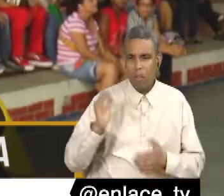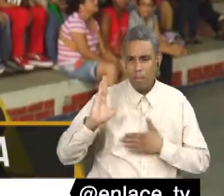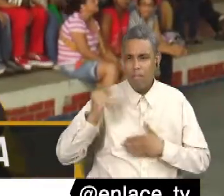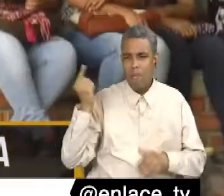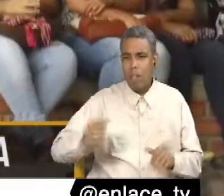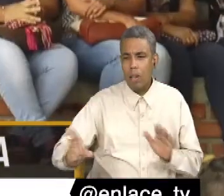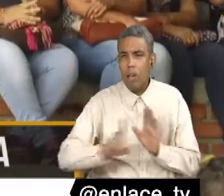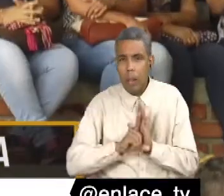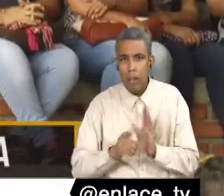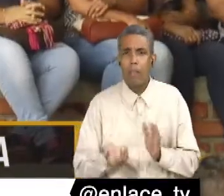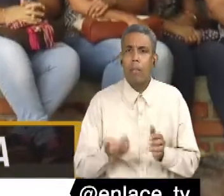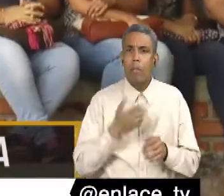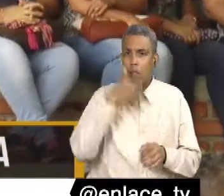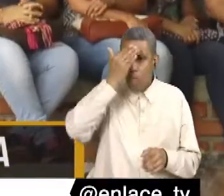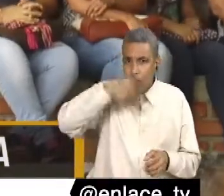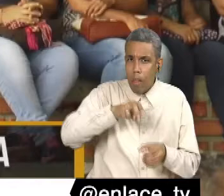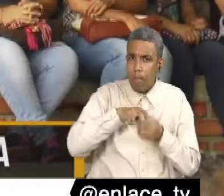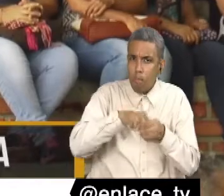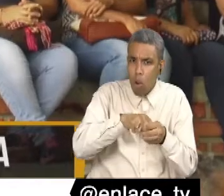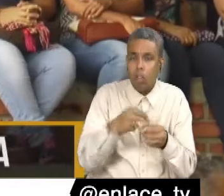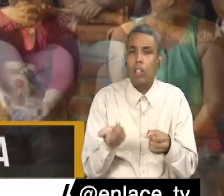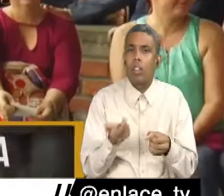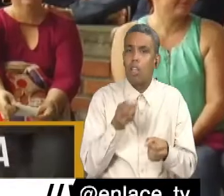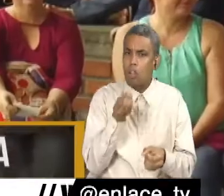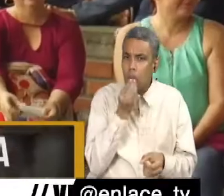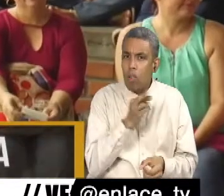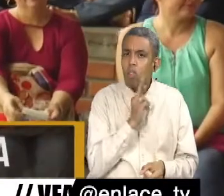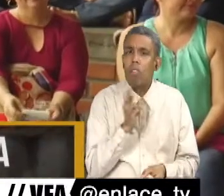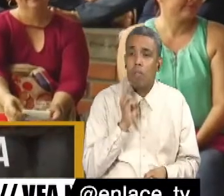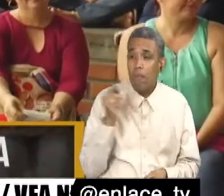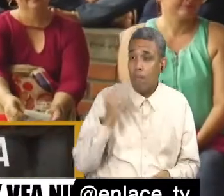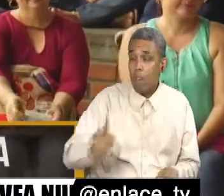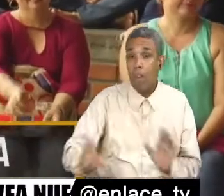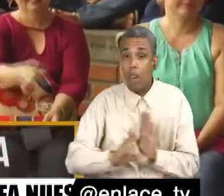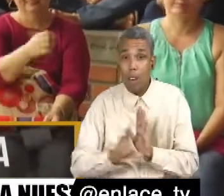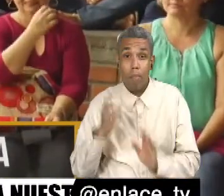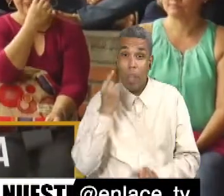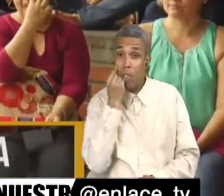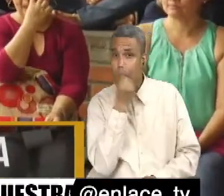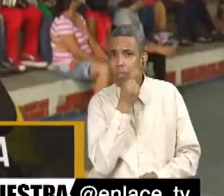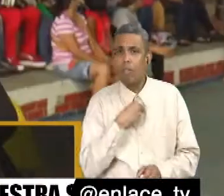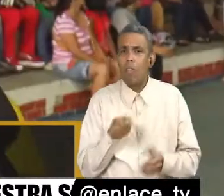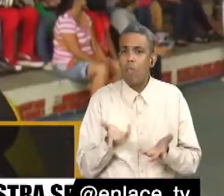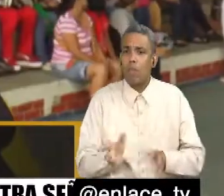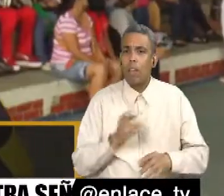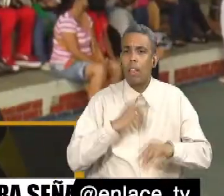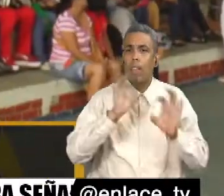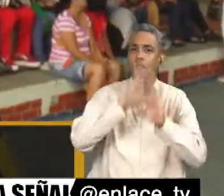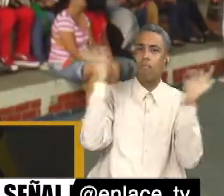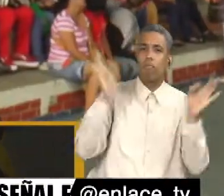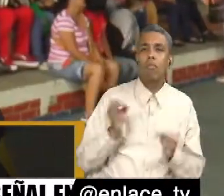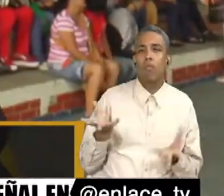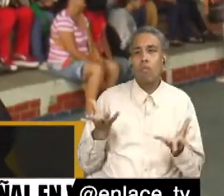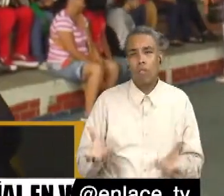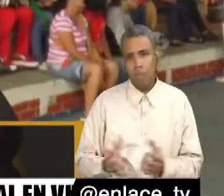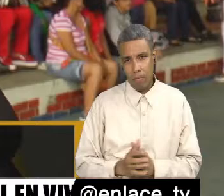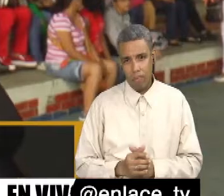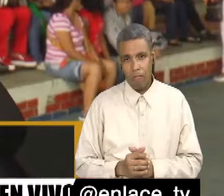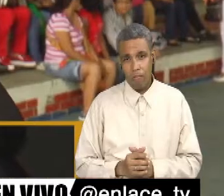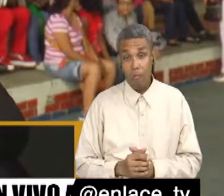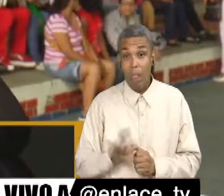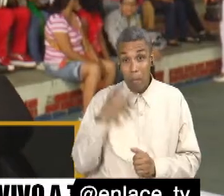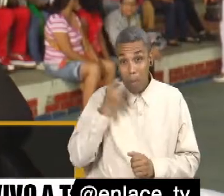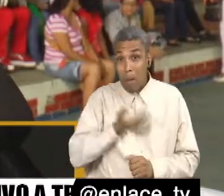educación digna. Los maestros esperan del gobierno nacional el cumplimiento de los acuerdos pactados con FECODE. Padres de familia, afortunadamente ellos saben que